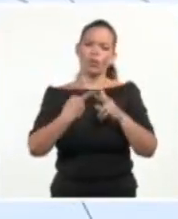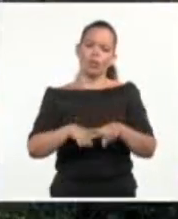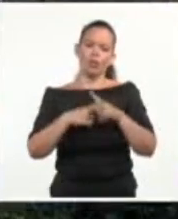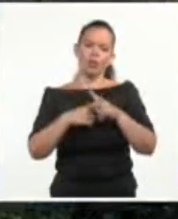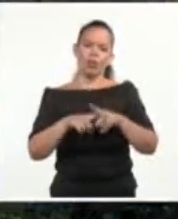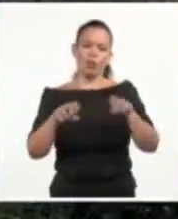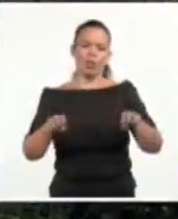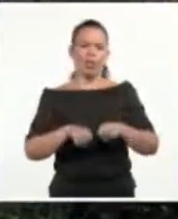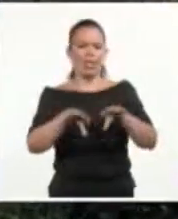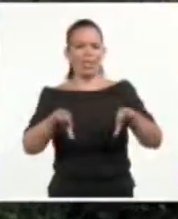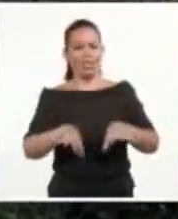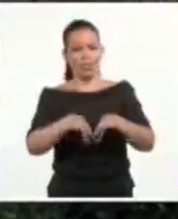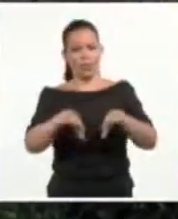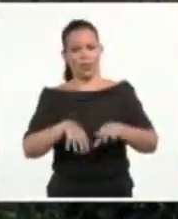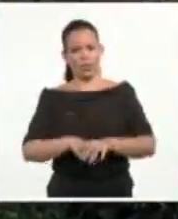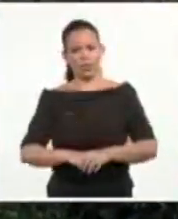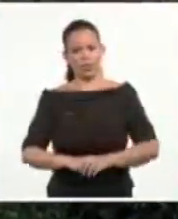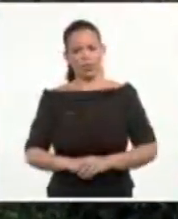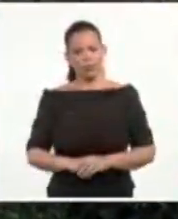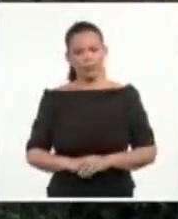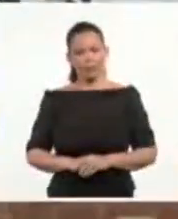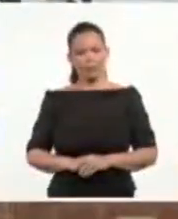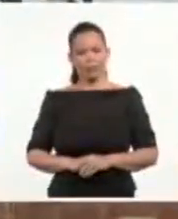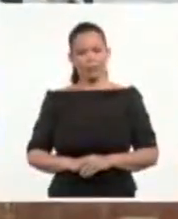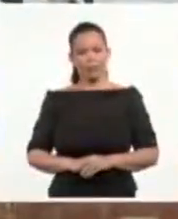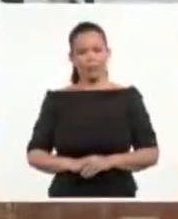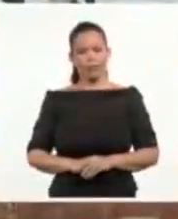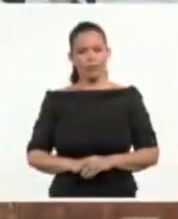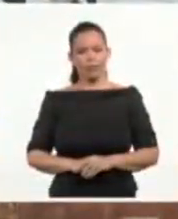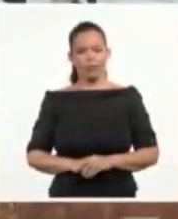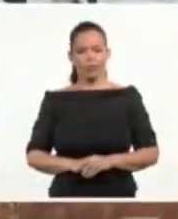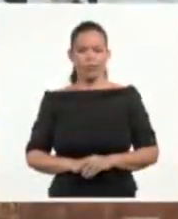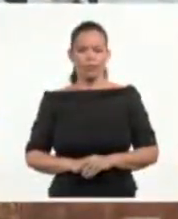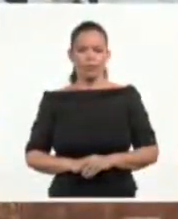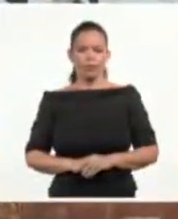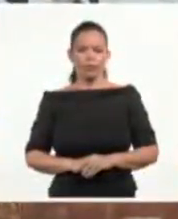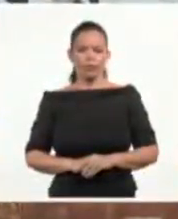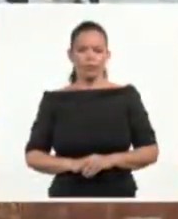Desde Cienfuegos, Alien Armas Enríquez, Sistema Informativo de la Televisión Cubana.